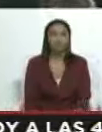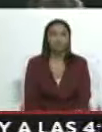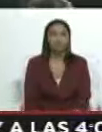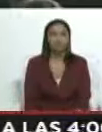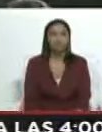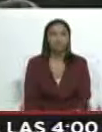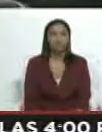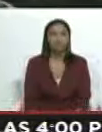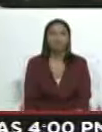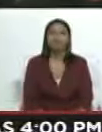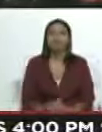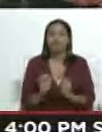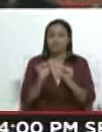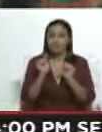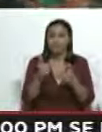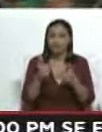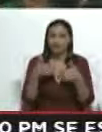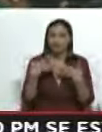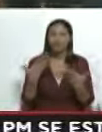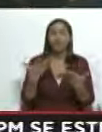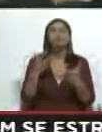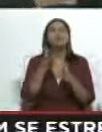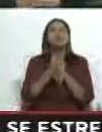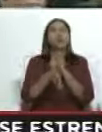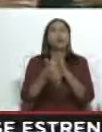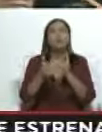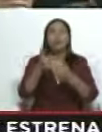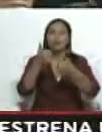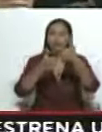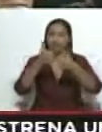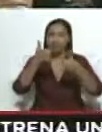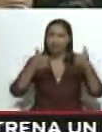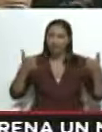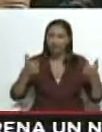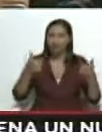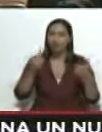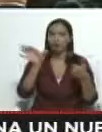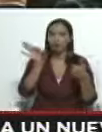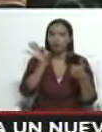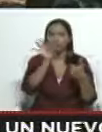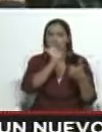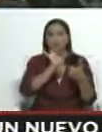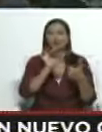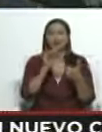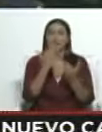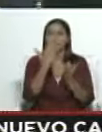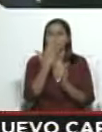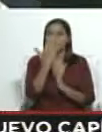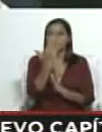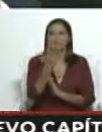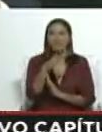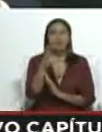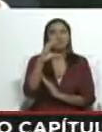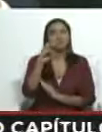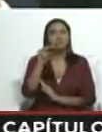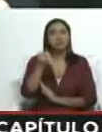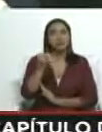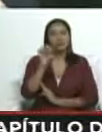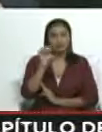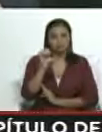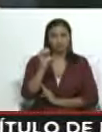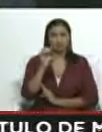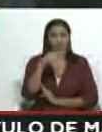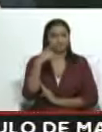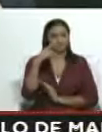Bien, ya ha iniciado este proceso de postulaciones ante el Consejo Nacional Electoral. En este momento realizan la